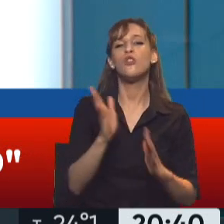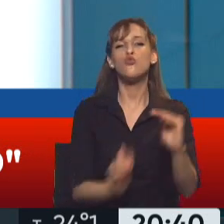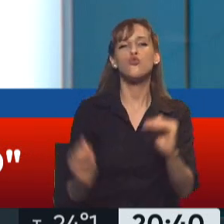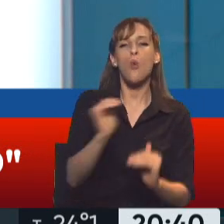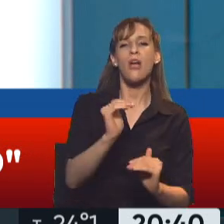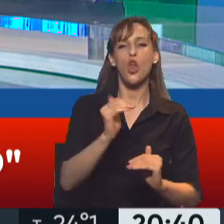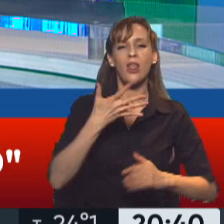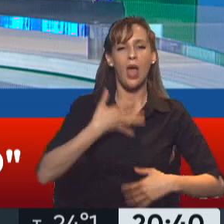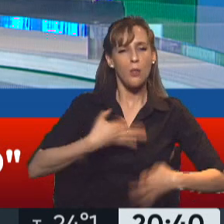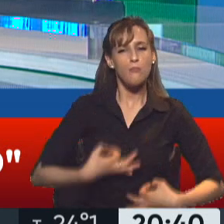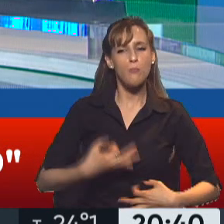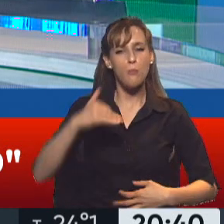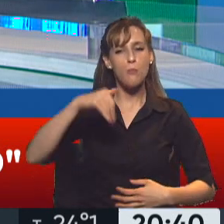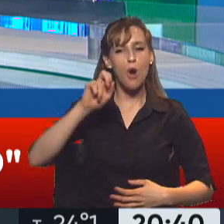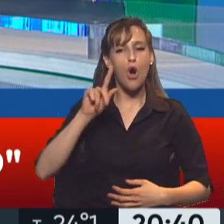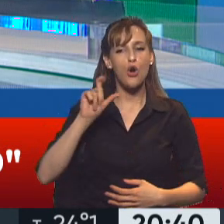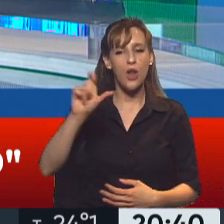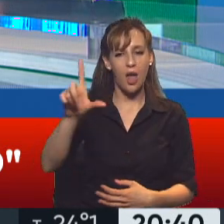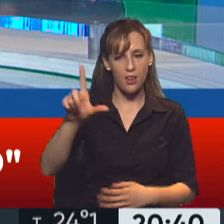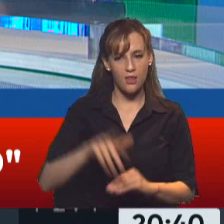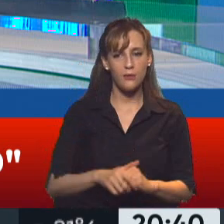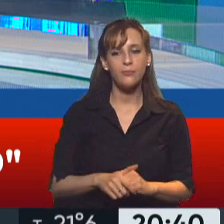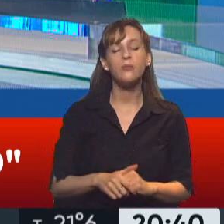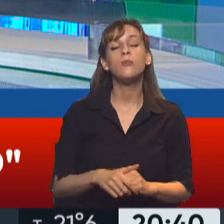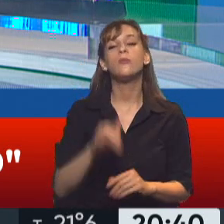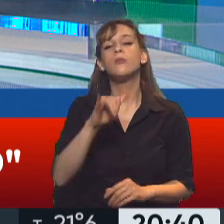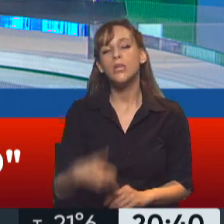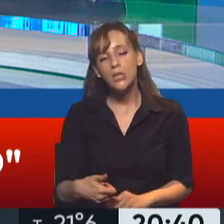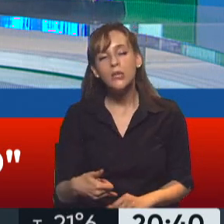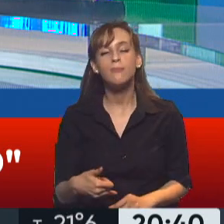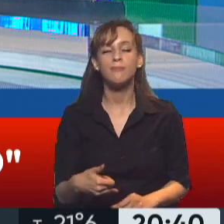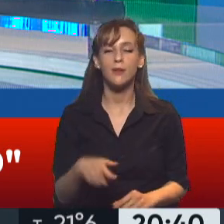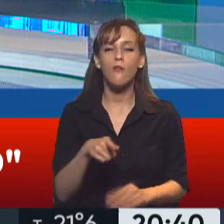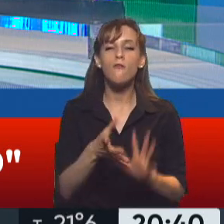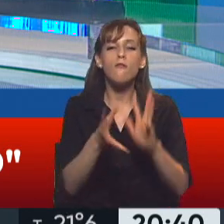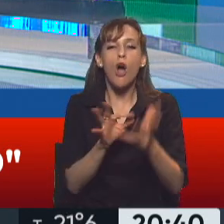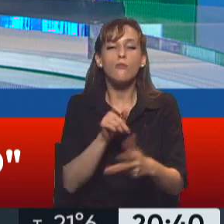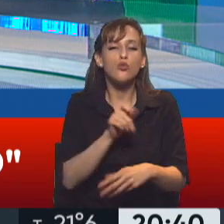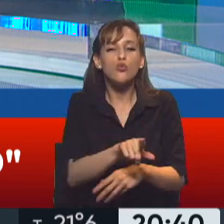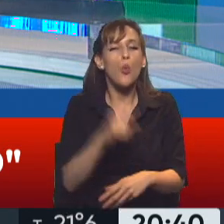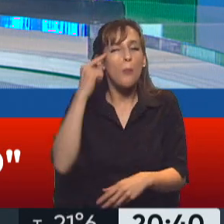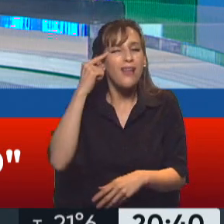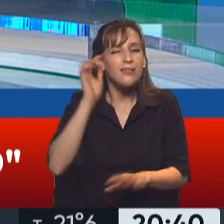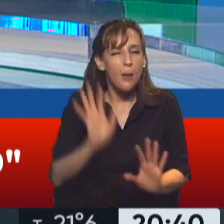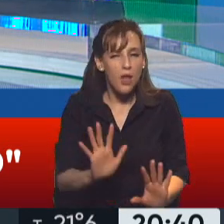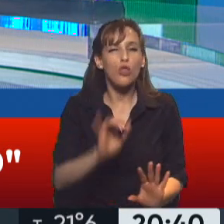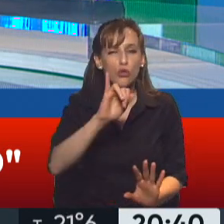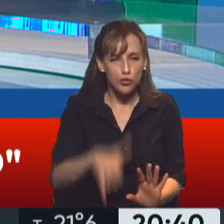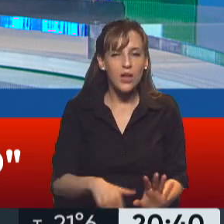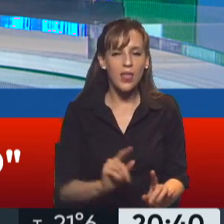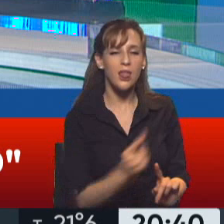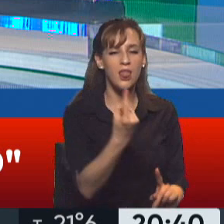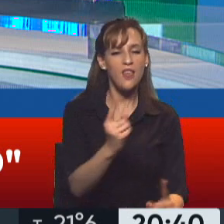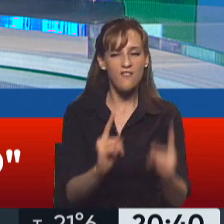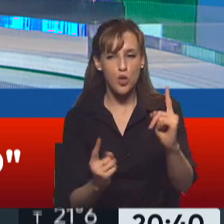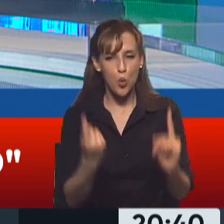moral. Sí, sí, sí. Por un lado, una filosofía que apunta a la libertad individual, pero el rasgo distintivo